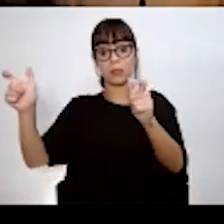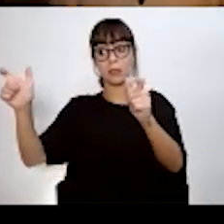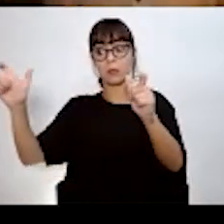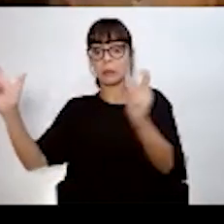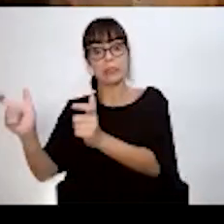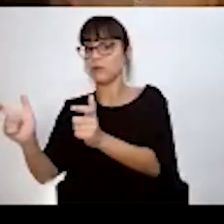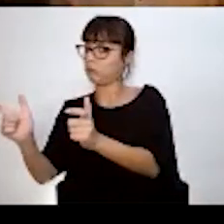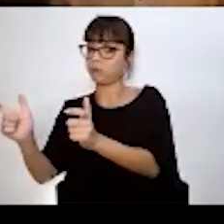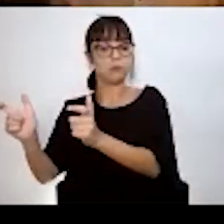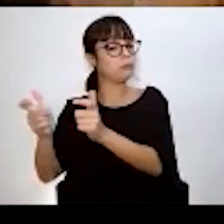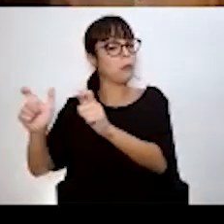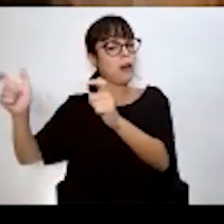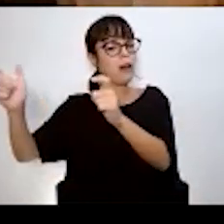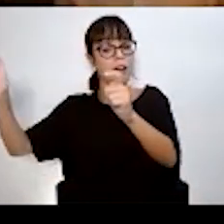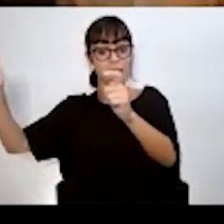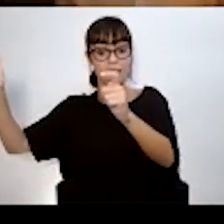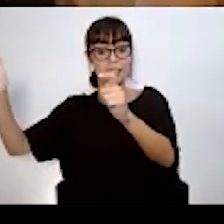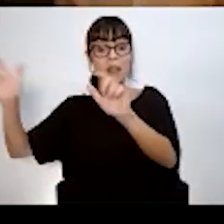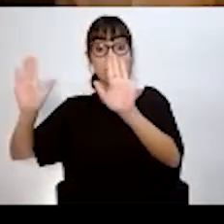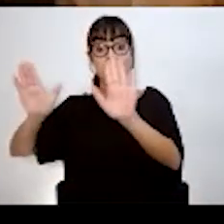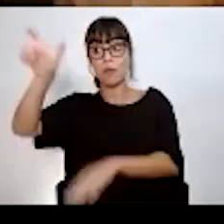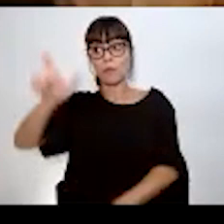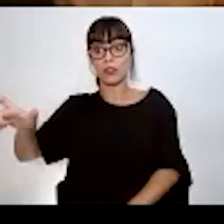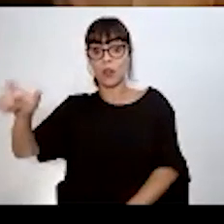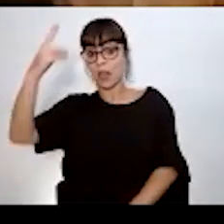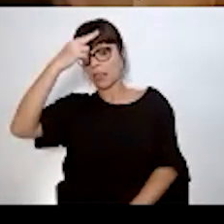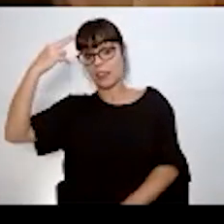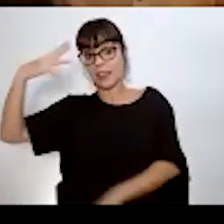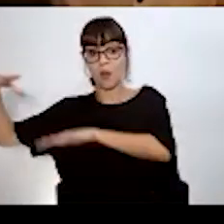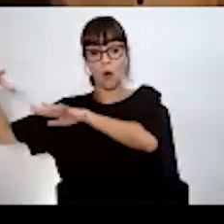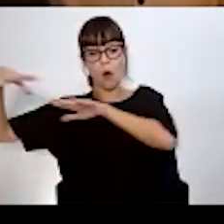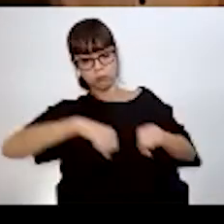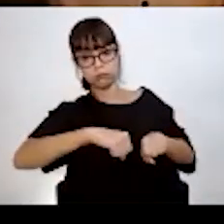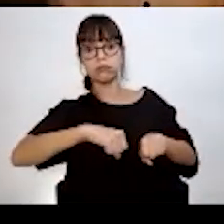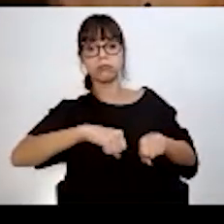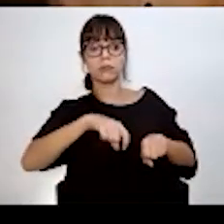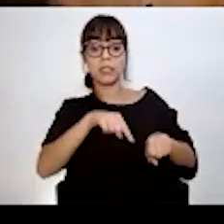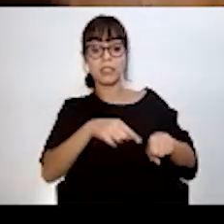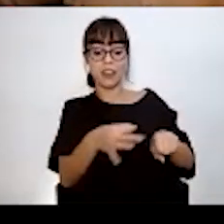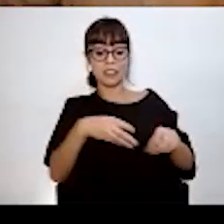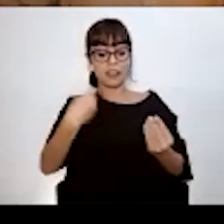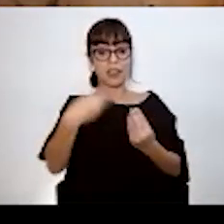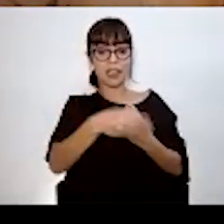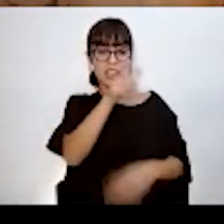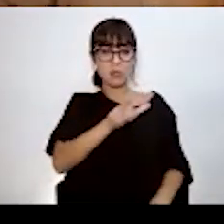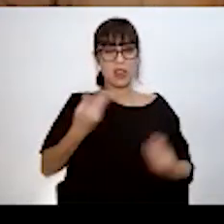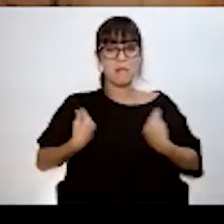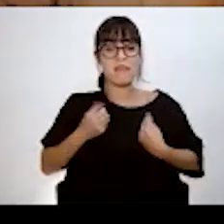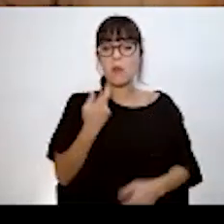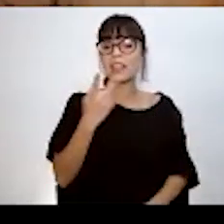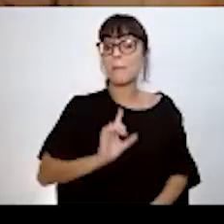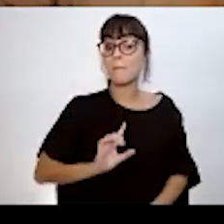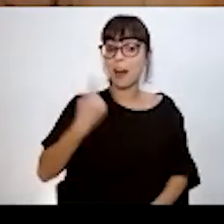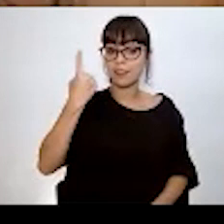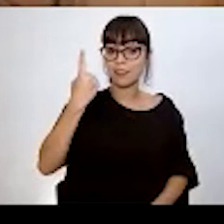y cuando llegaron los conquistadores se encontraron con la isla más habitada de todo el archipiélago, o el modelo